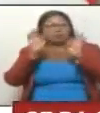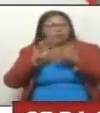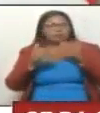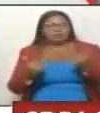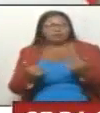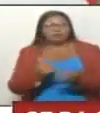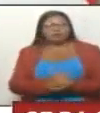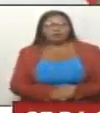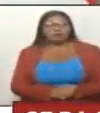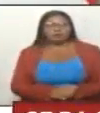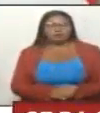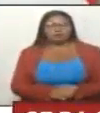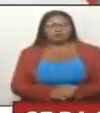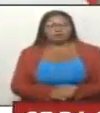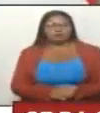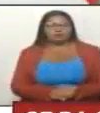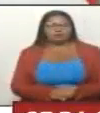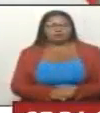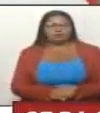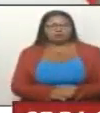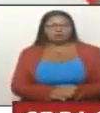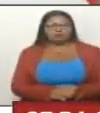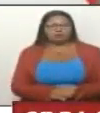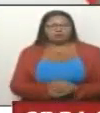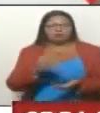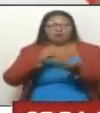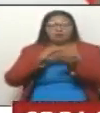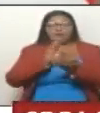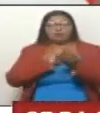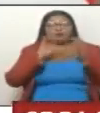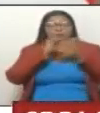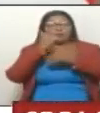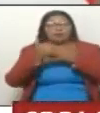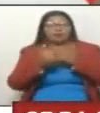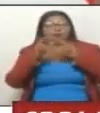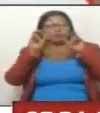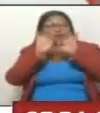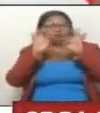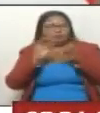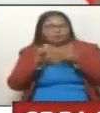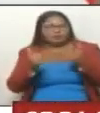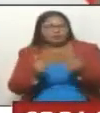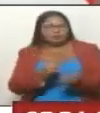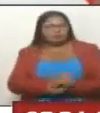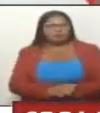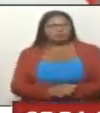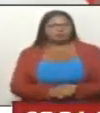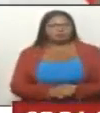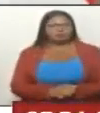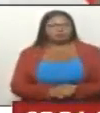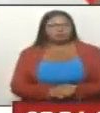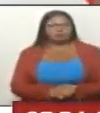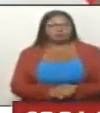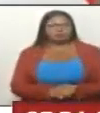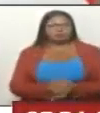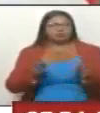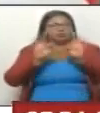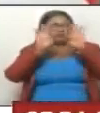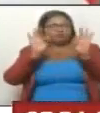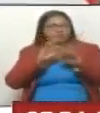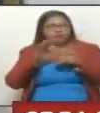violenta de imponer un proyecto, esa no es una forma. La forma de las